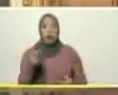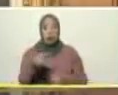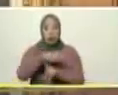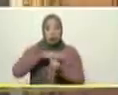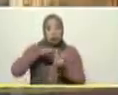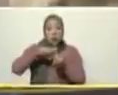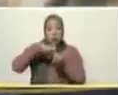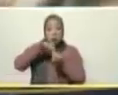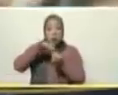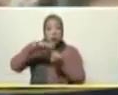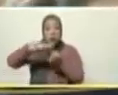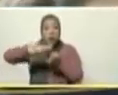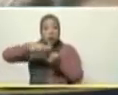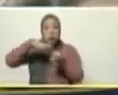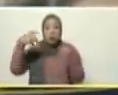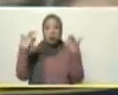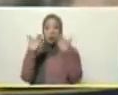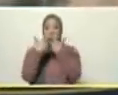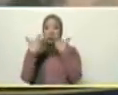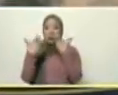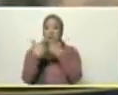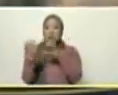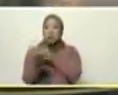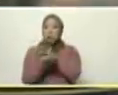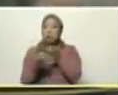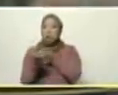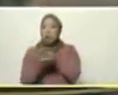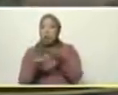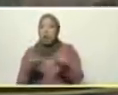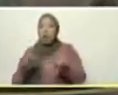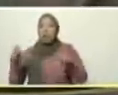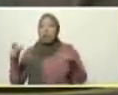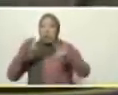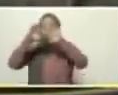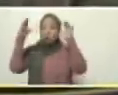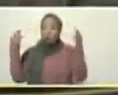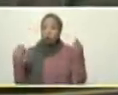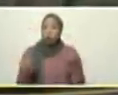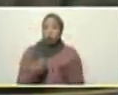los escenarios de escalada posible en los conflictos del mundo.